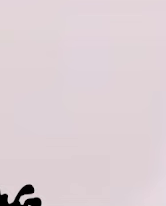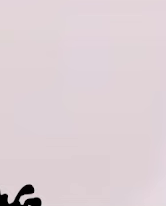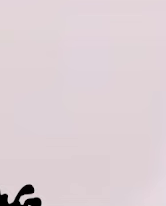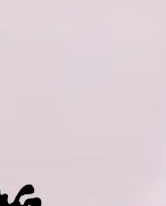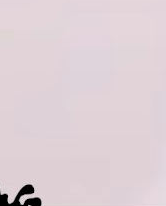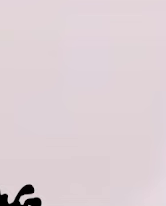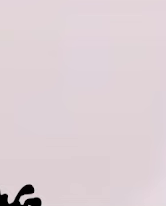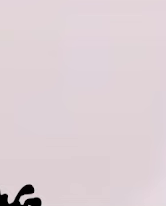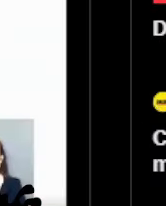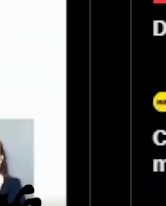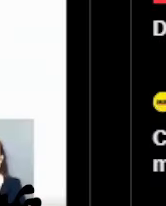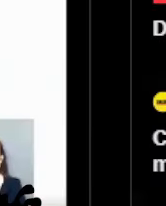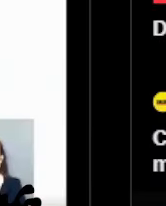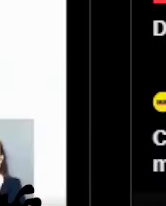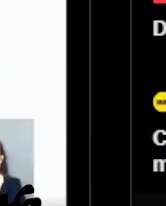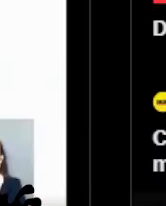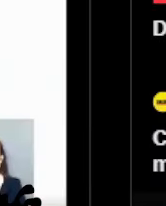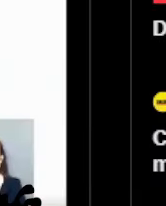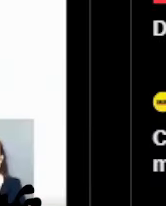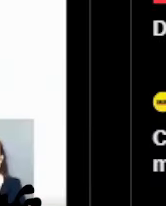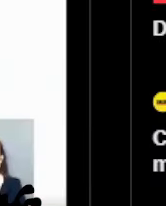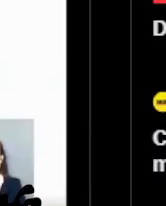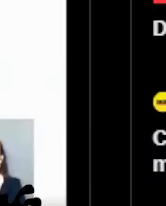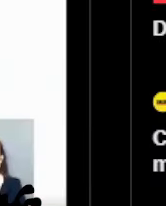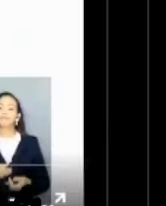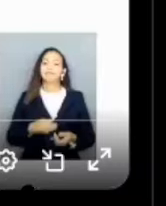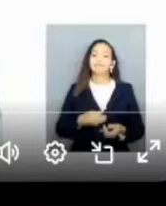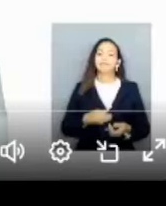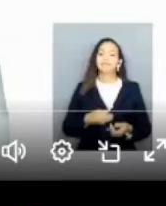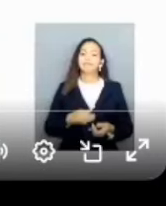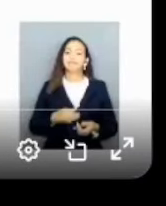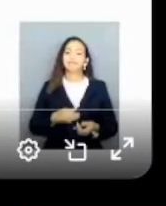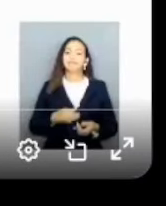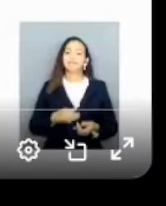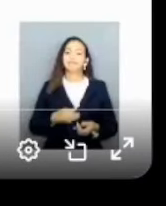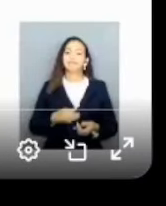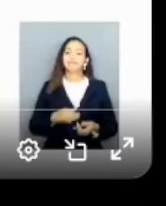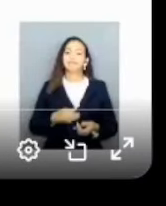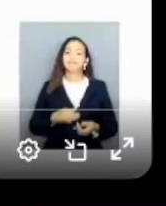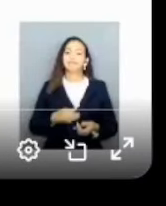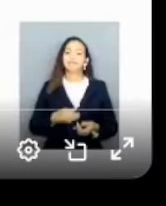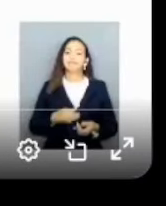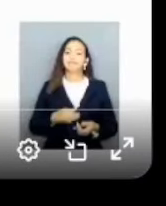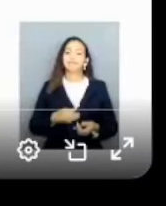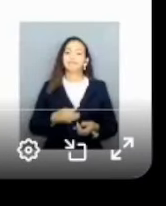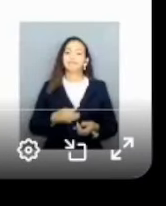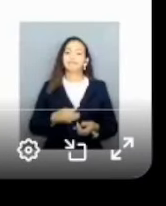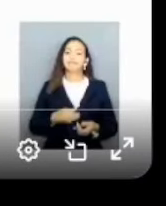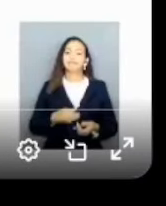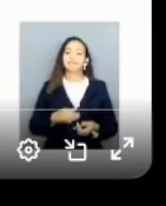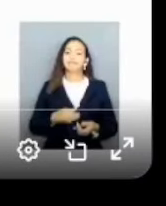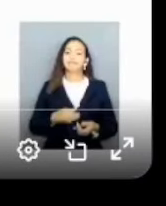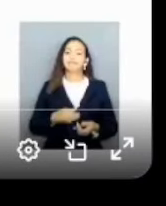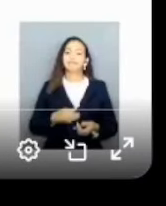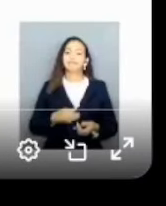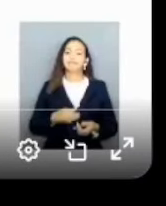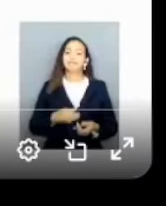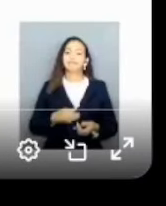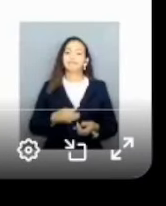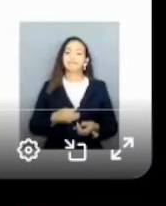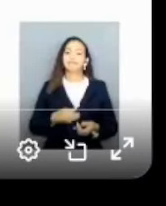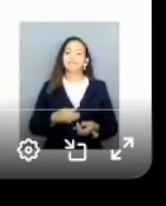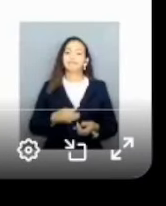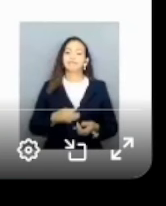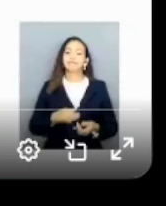los congresistas de nuestro país. Norma Piña, familia, envía un mensaje suplicando,